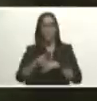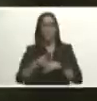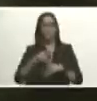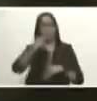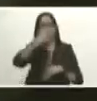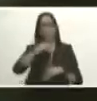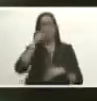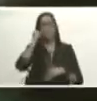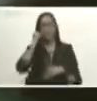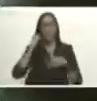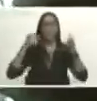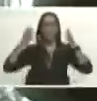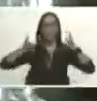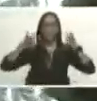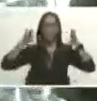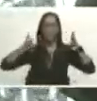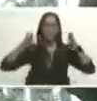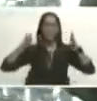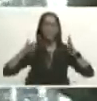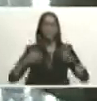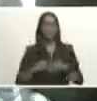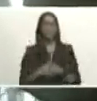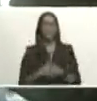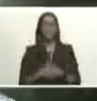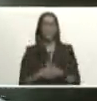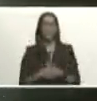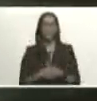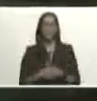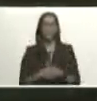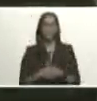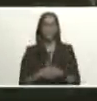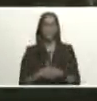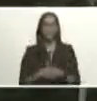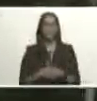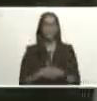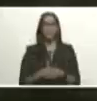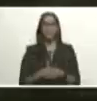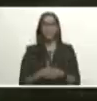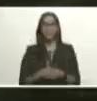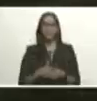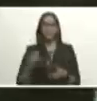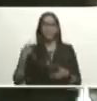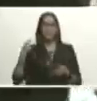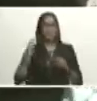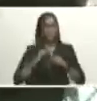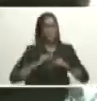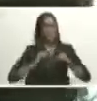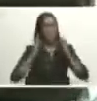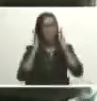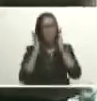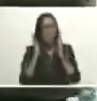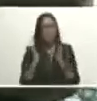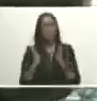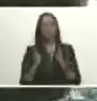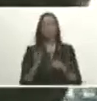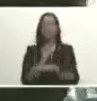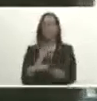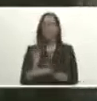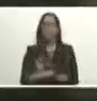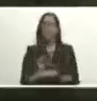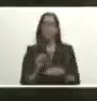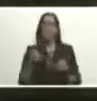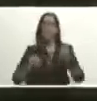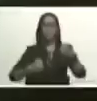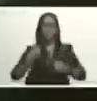mujeres también. Aquí puede ver que tenemos una sargento femenina que la involucramos directamente en la conducción del vehículo.